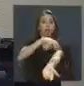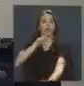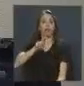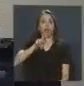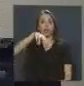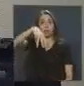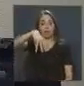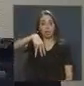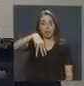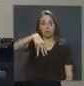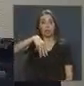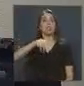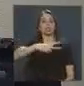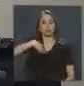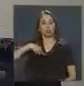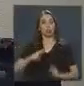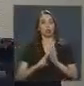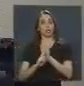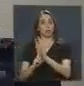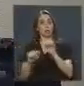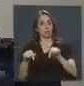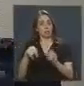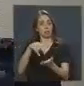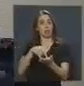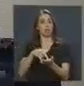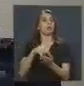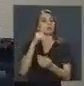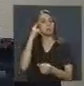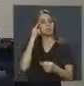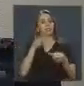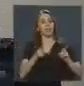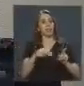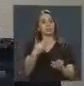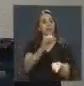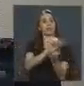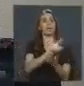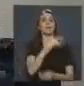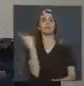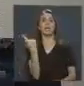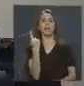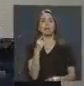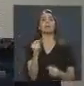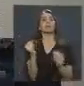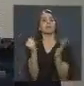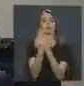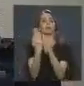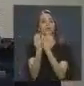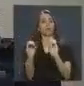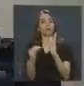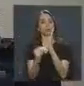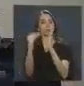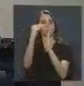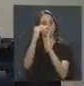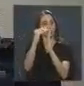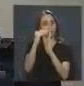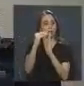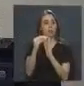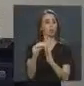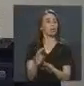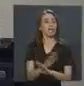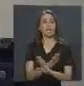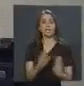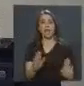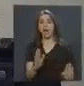que representamos en este Parlamento pierden este derecho otorgado por el Estado y que le permite cursar sus estudios superiores. Nada merita